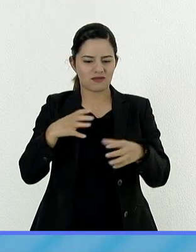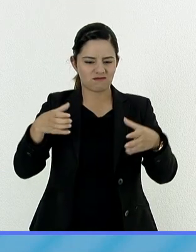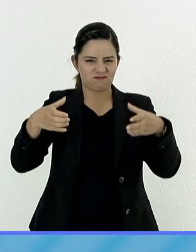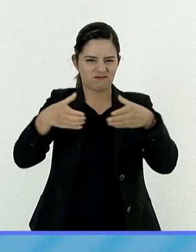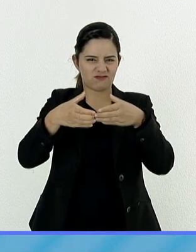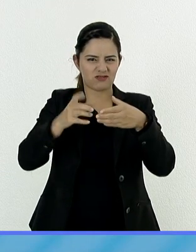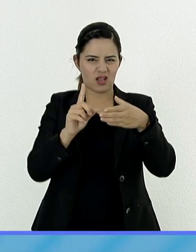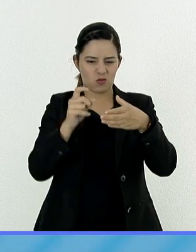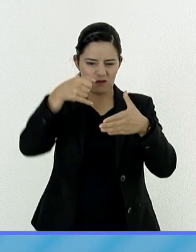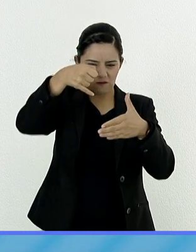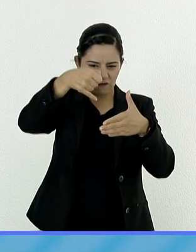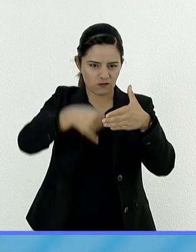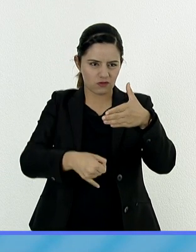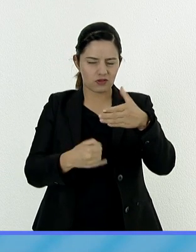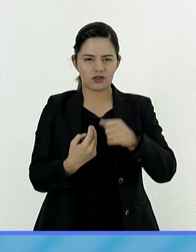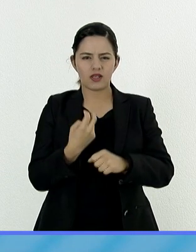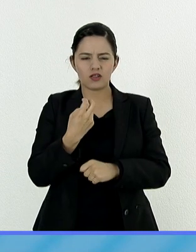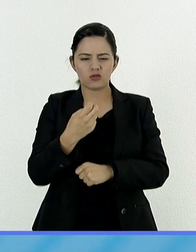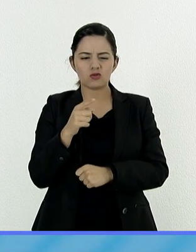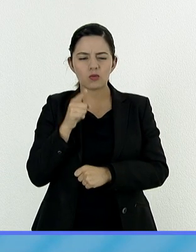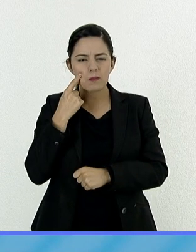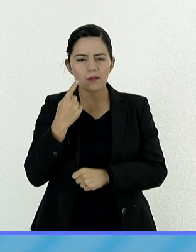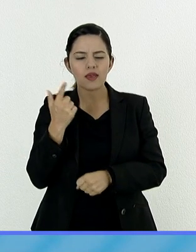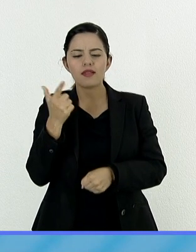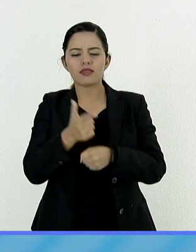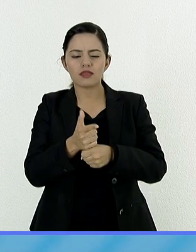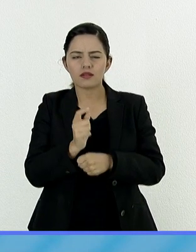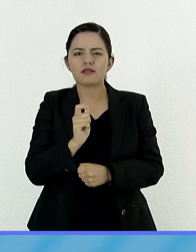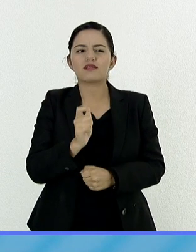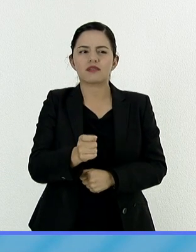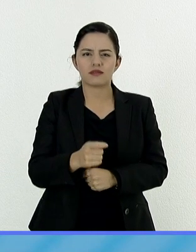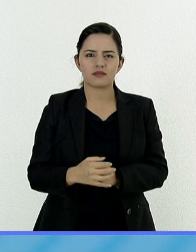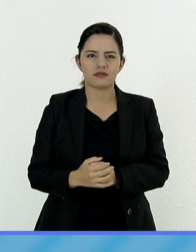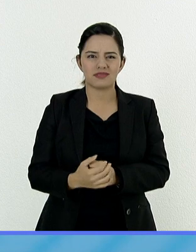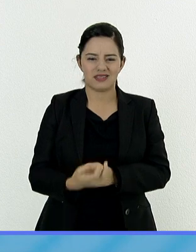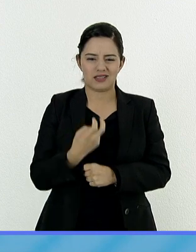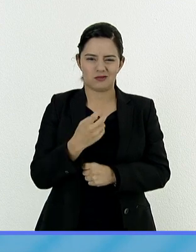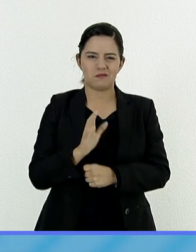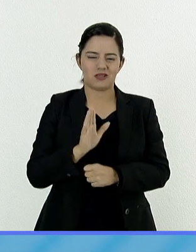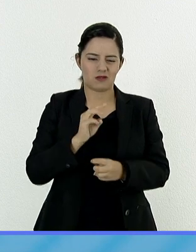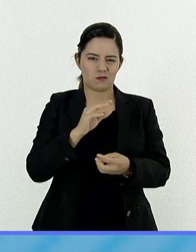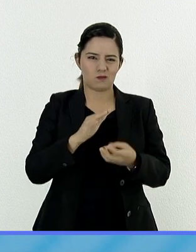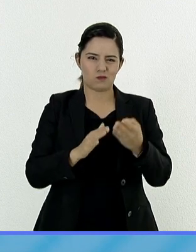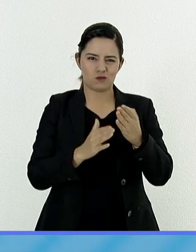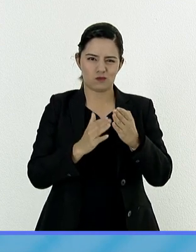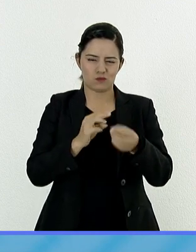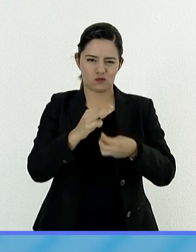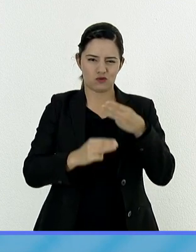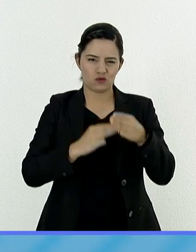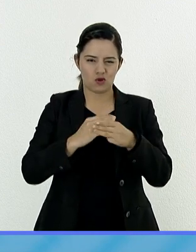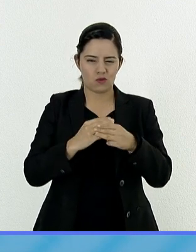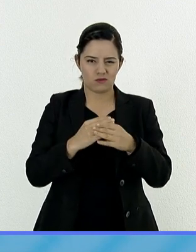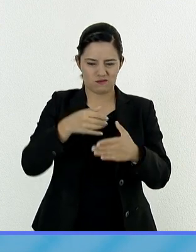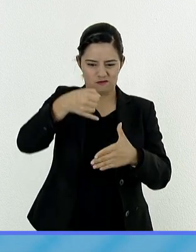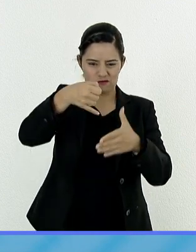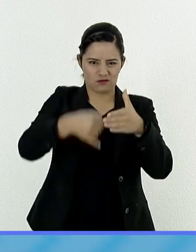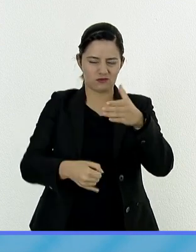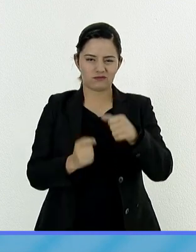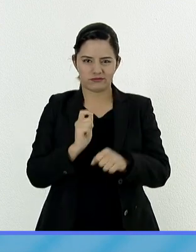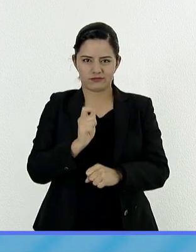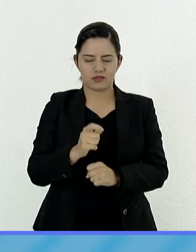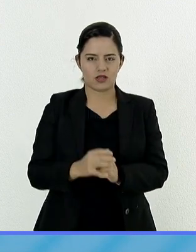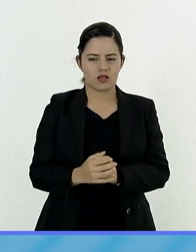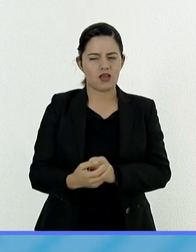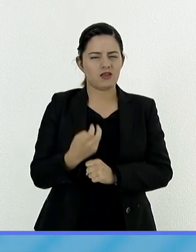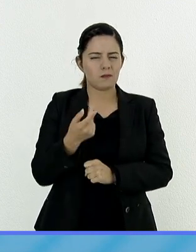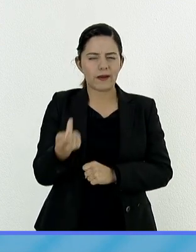es lo que está o qué es desde tu experiencia y desde tu conocimiento lo que Define este mundo subterráneo es un extraordinaria pregunta y